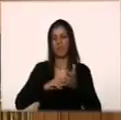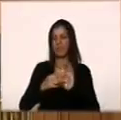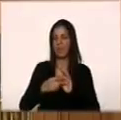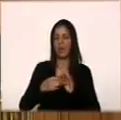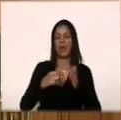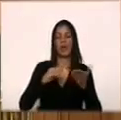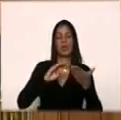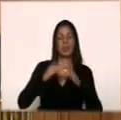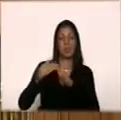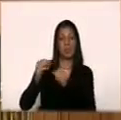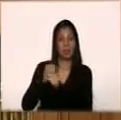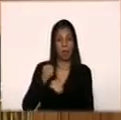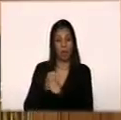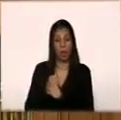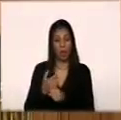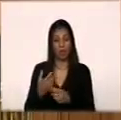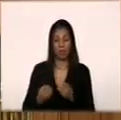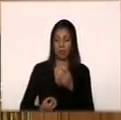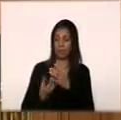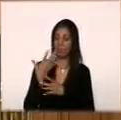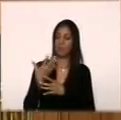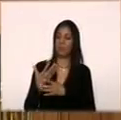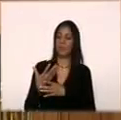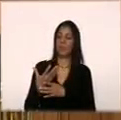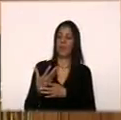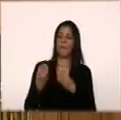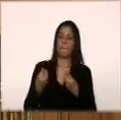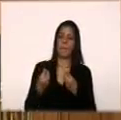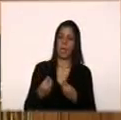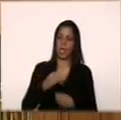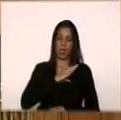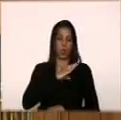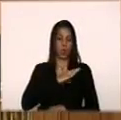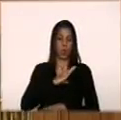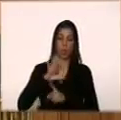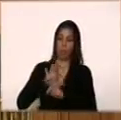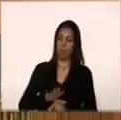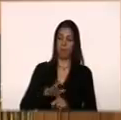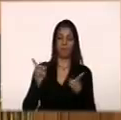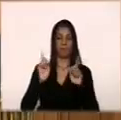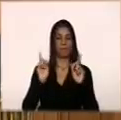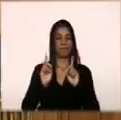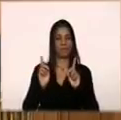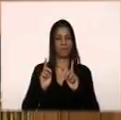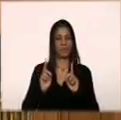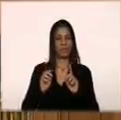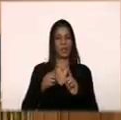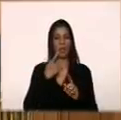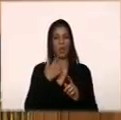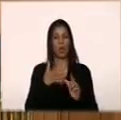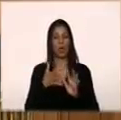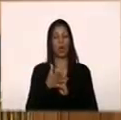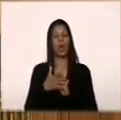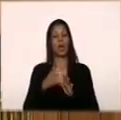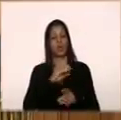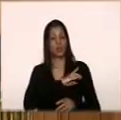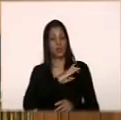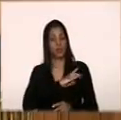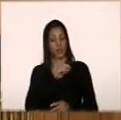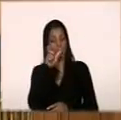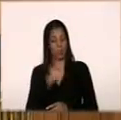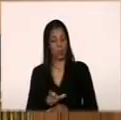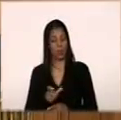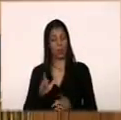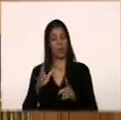obrera, creado para quitarle las acciones a ningún empresario. No, señor. Los dueños de las empresas, al menos por